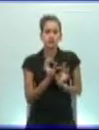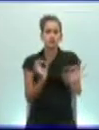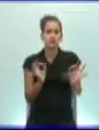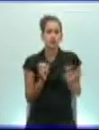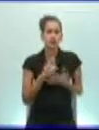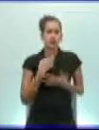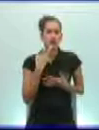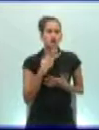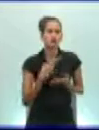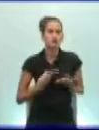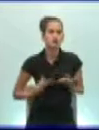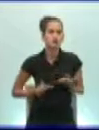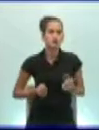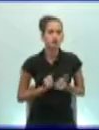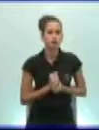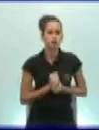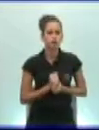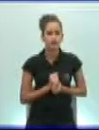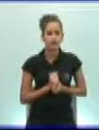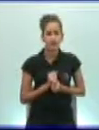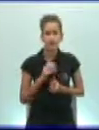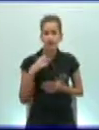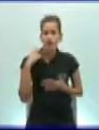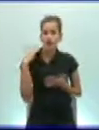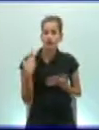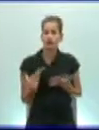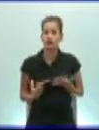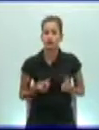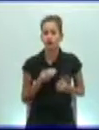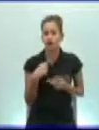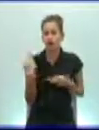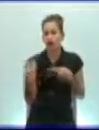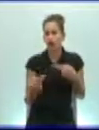Narran hechos que pueden ser reales o imaginarios.